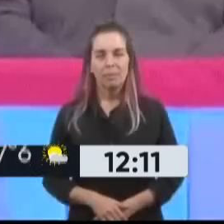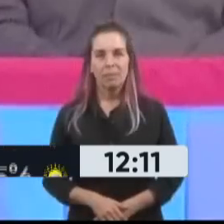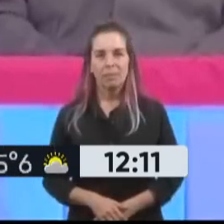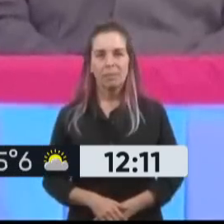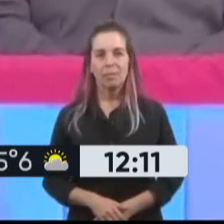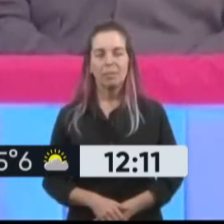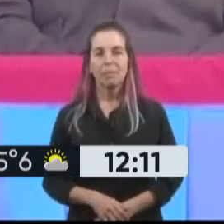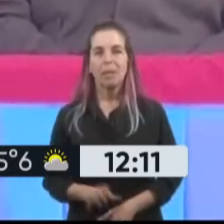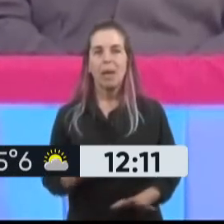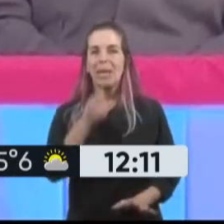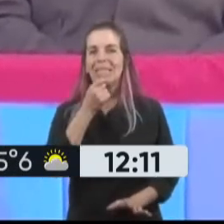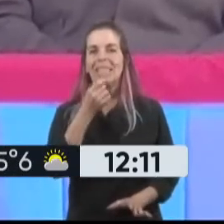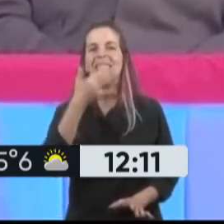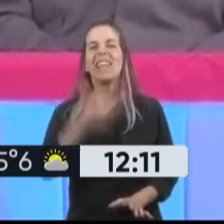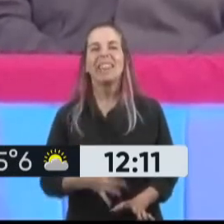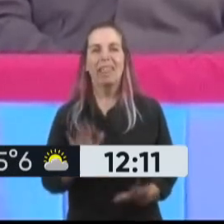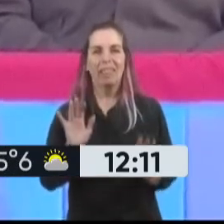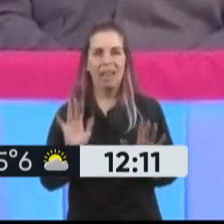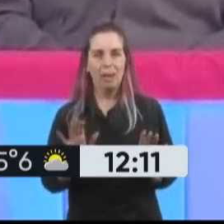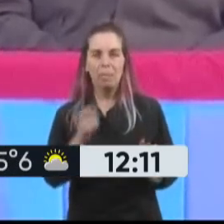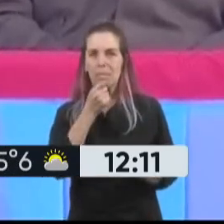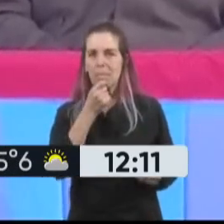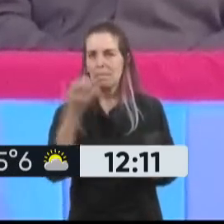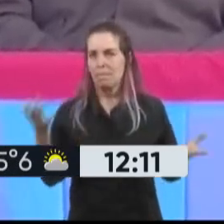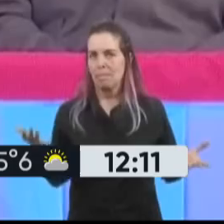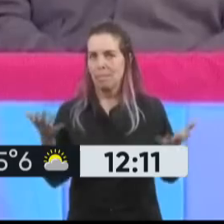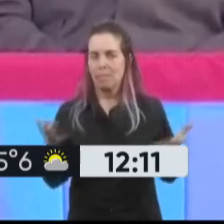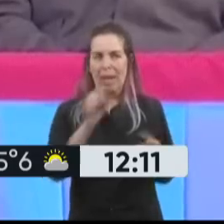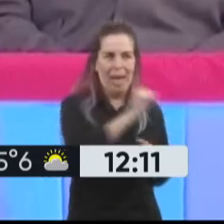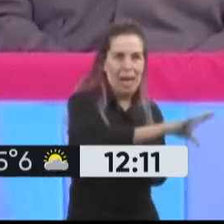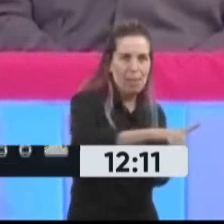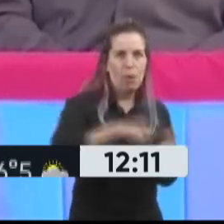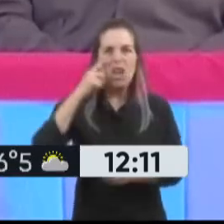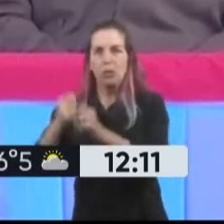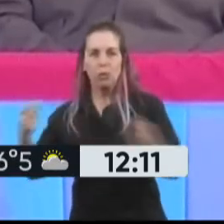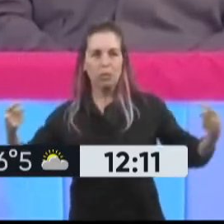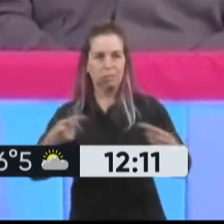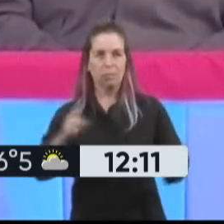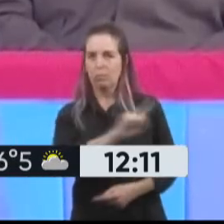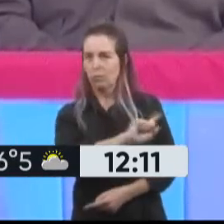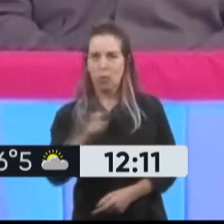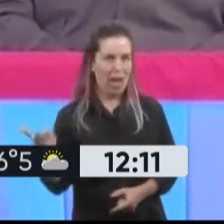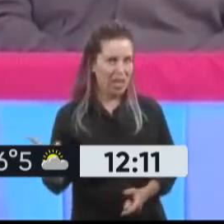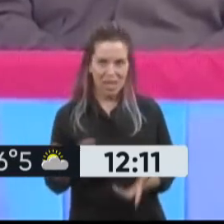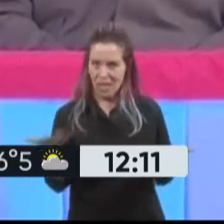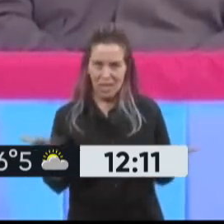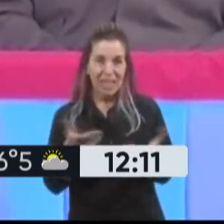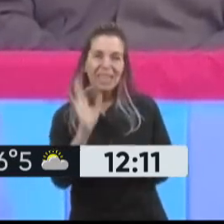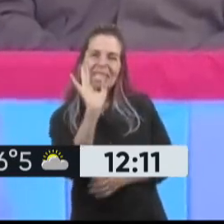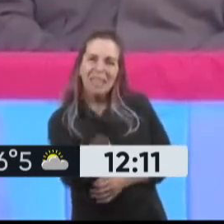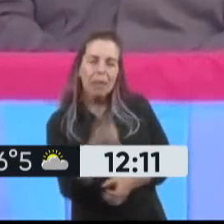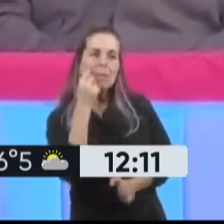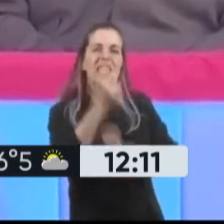A ver si entienden de una vez, no hay contradicción entre campo e industria. El sector ya demostró que la industrialización